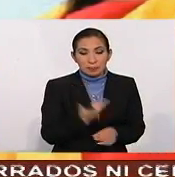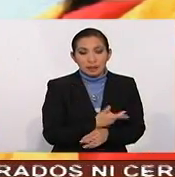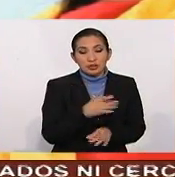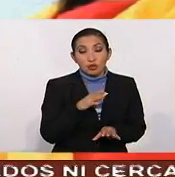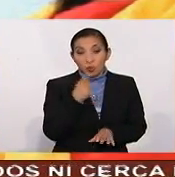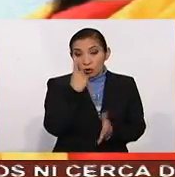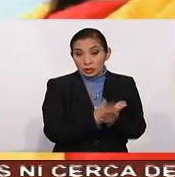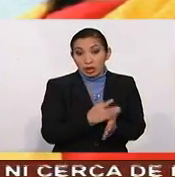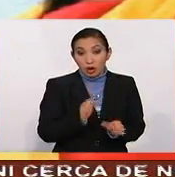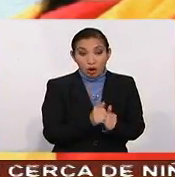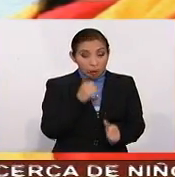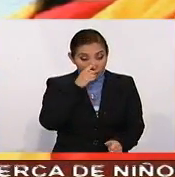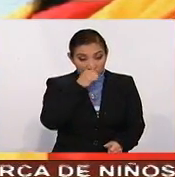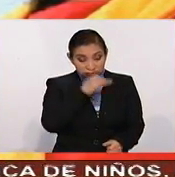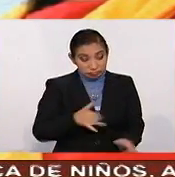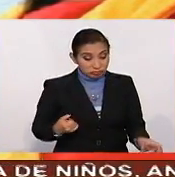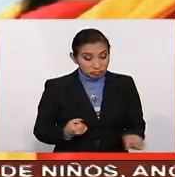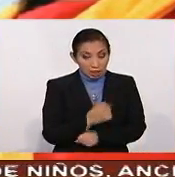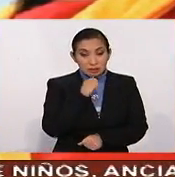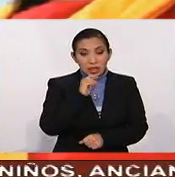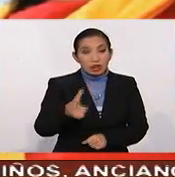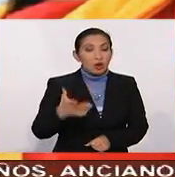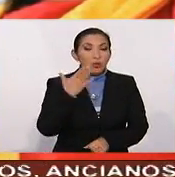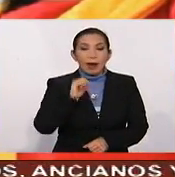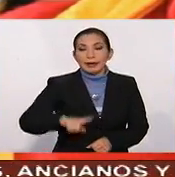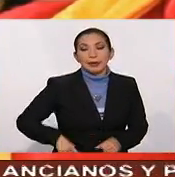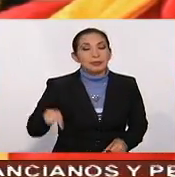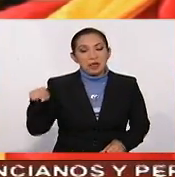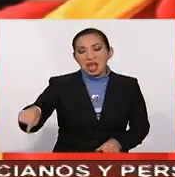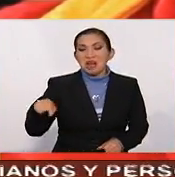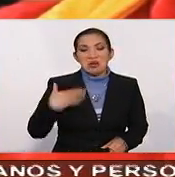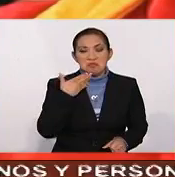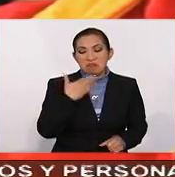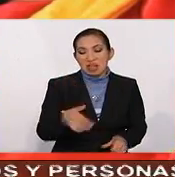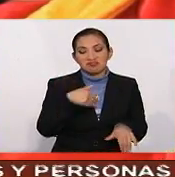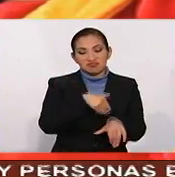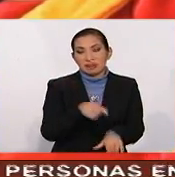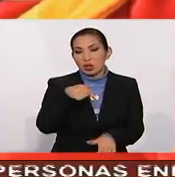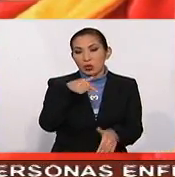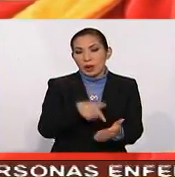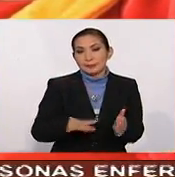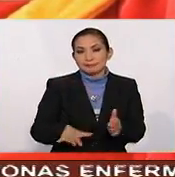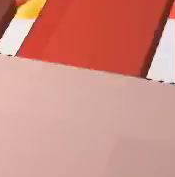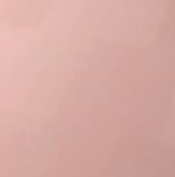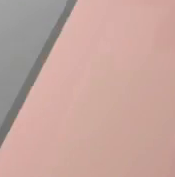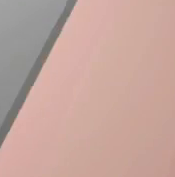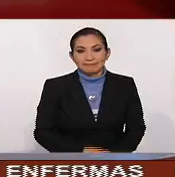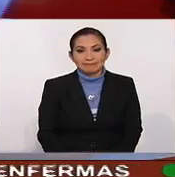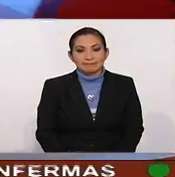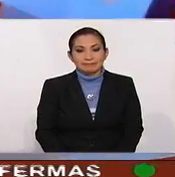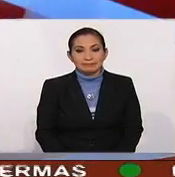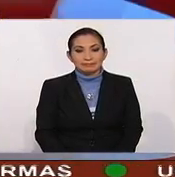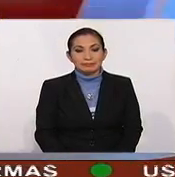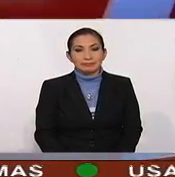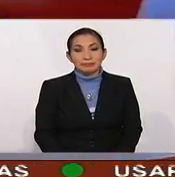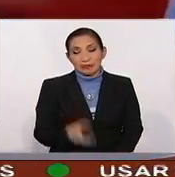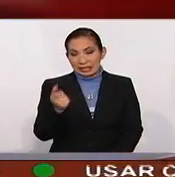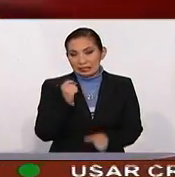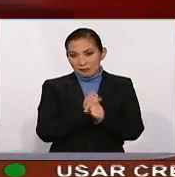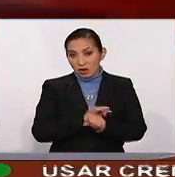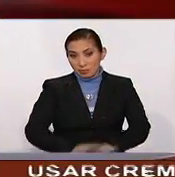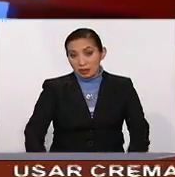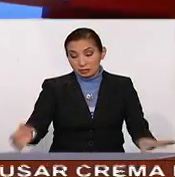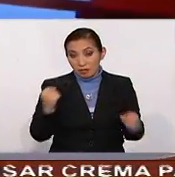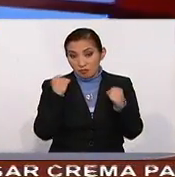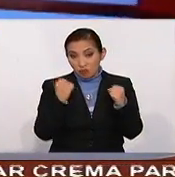solamente relacionados con la violencia, sino con el desgobierno que existen, le digo, en esos municipios. Es una información que